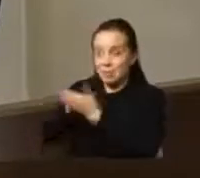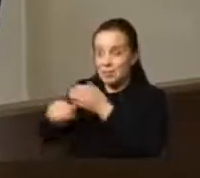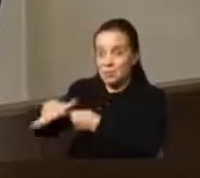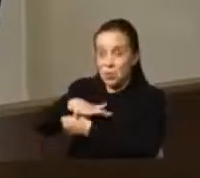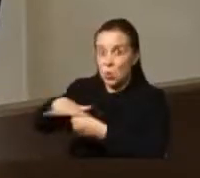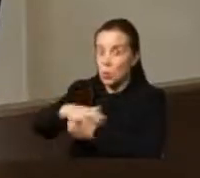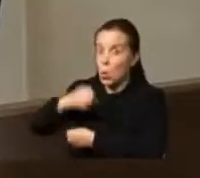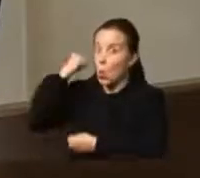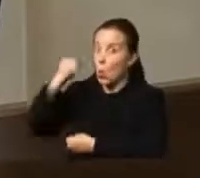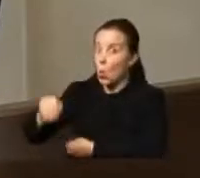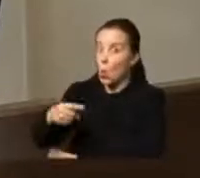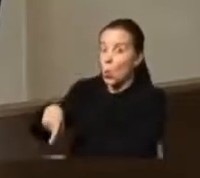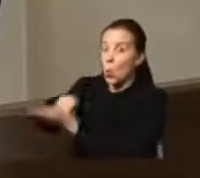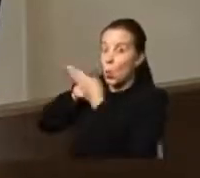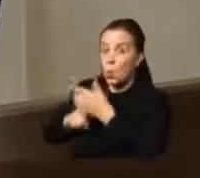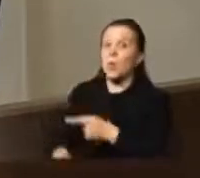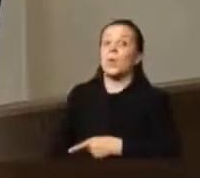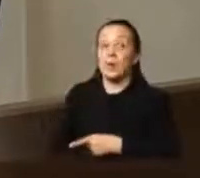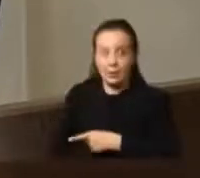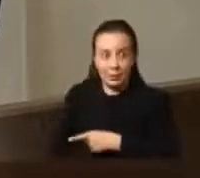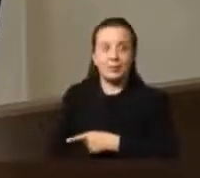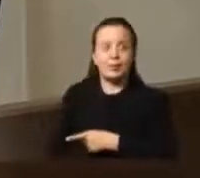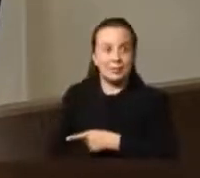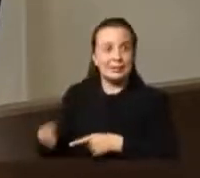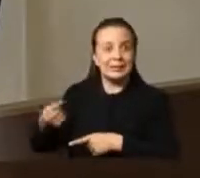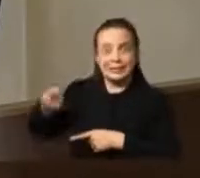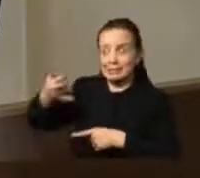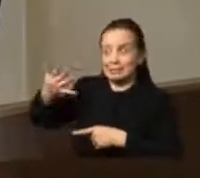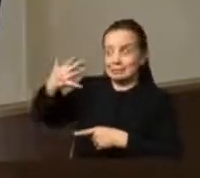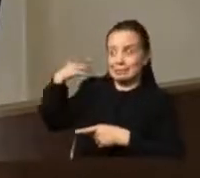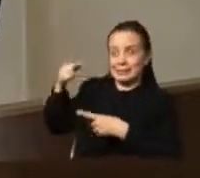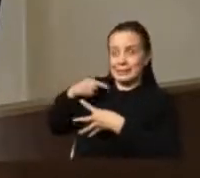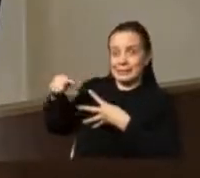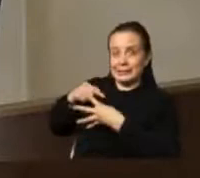viviendo en las últimas semanas.